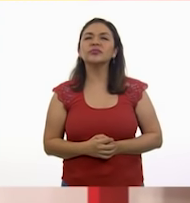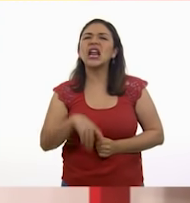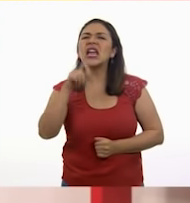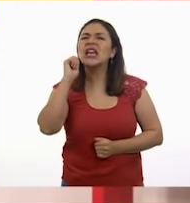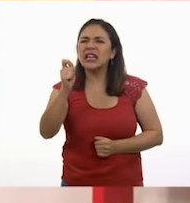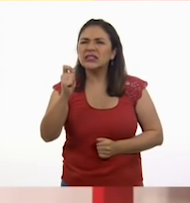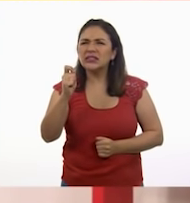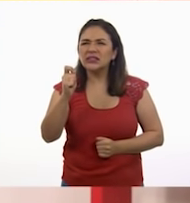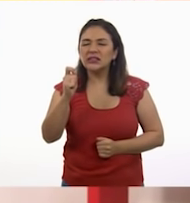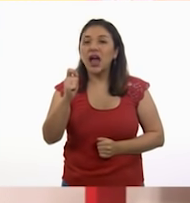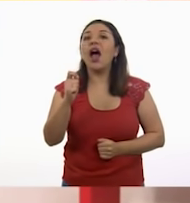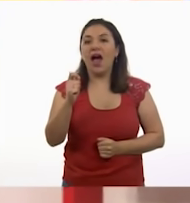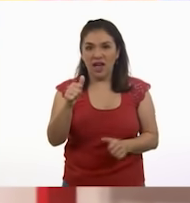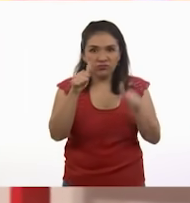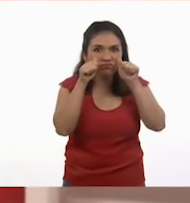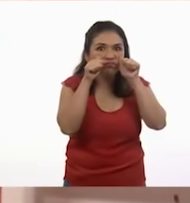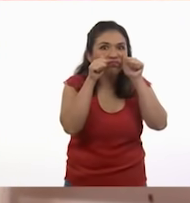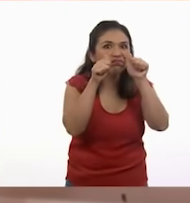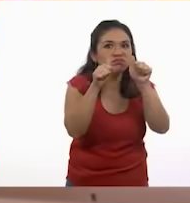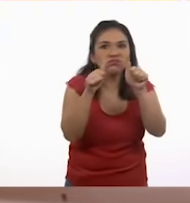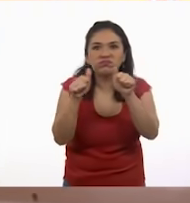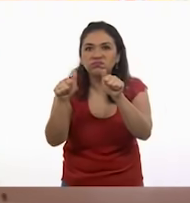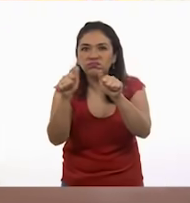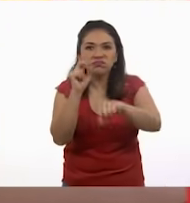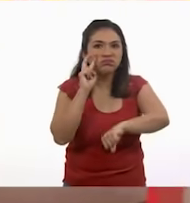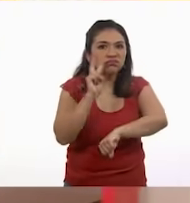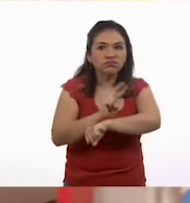significa van a leer al estar